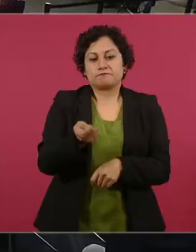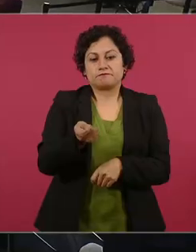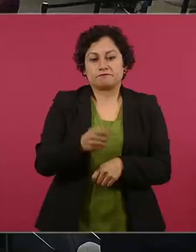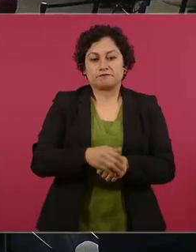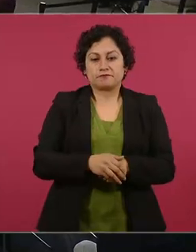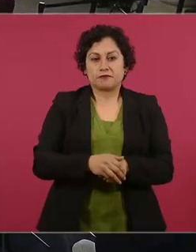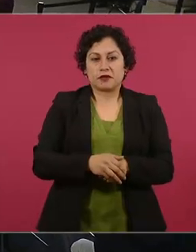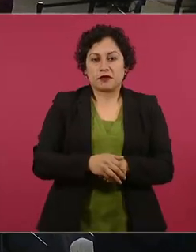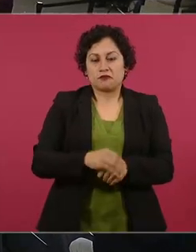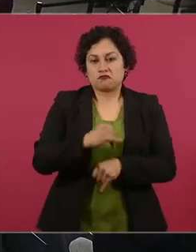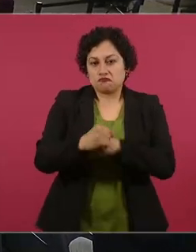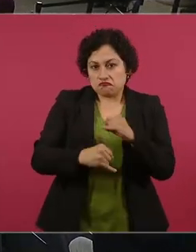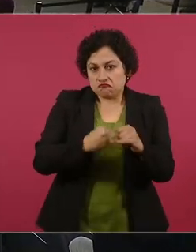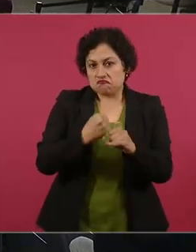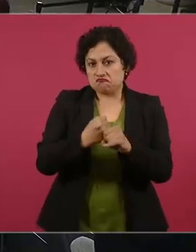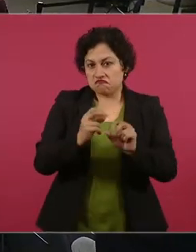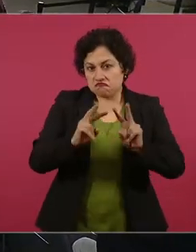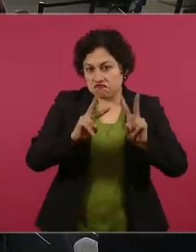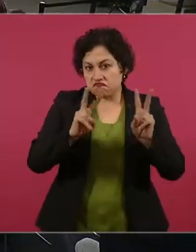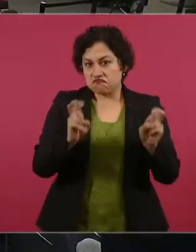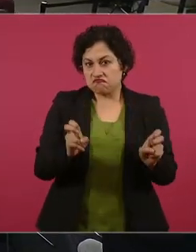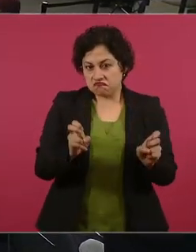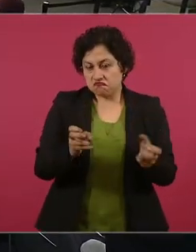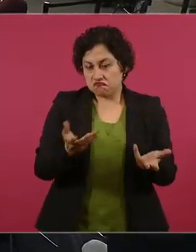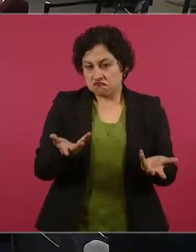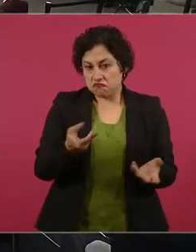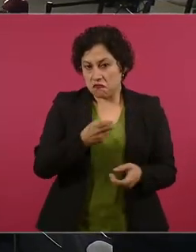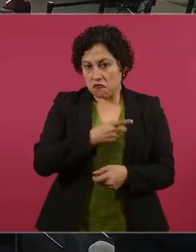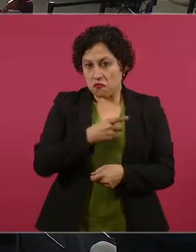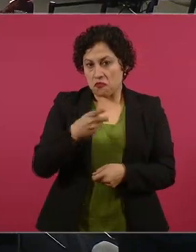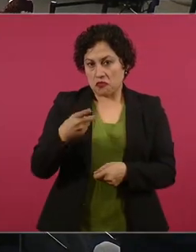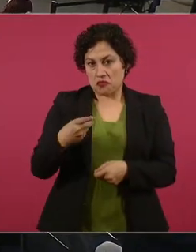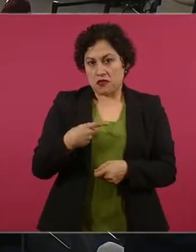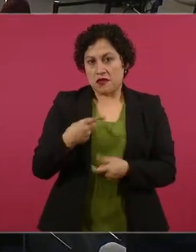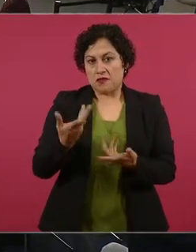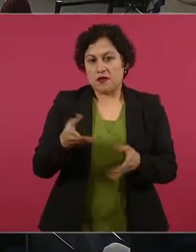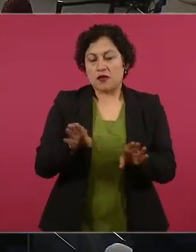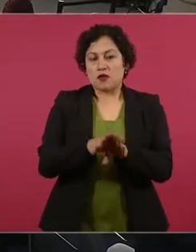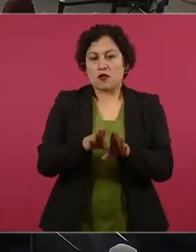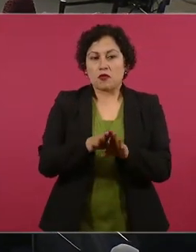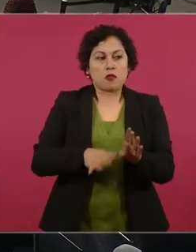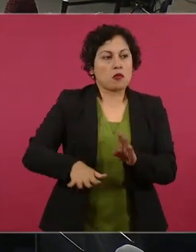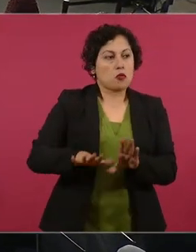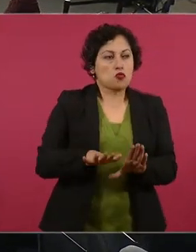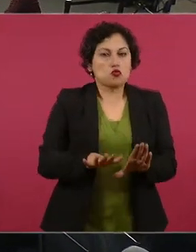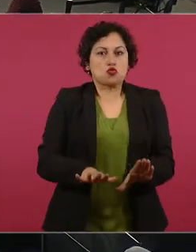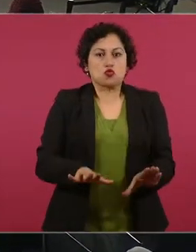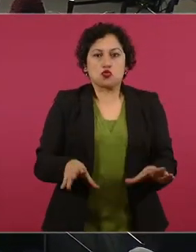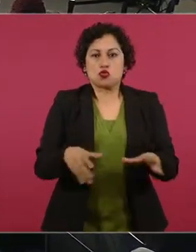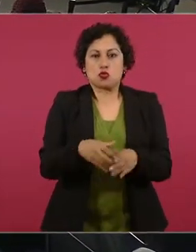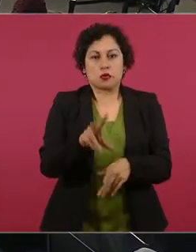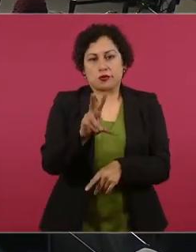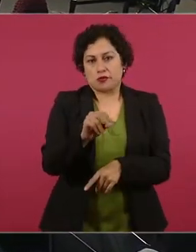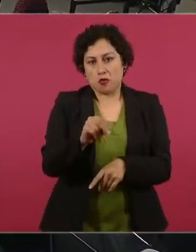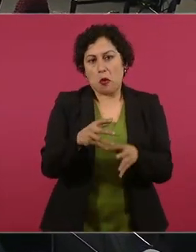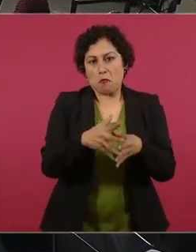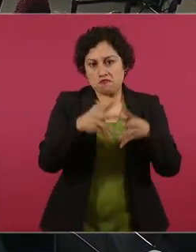no hay que ser aldeano, Yo